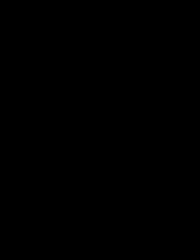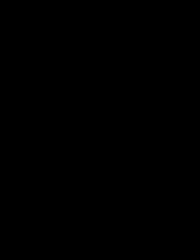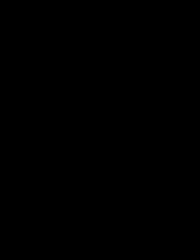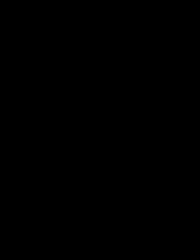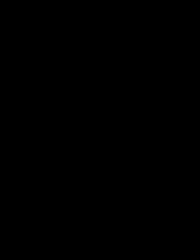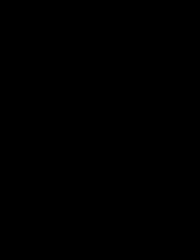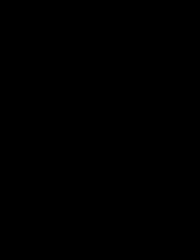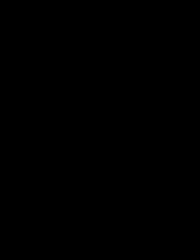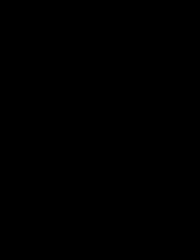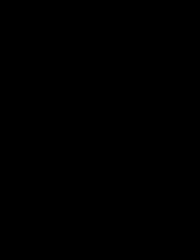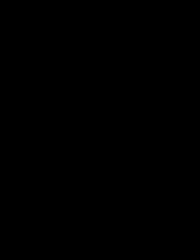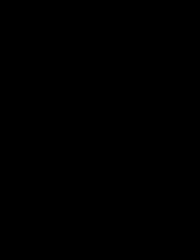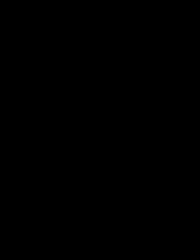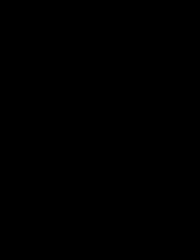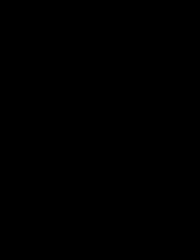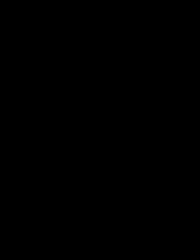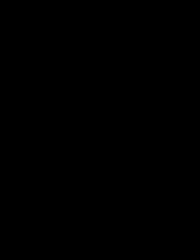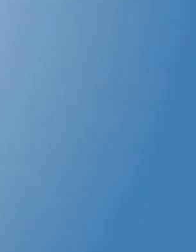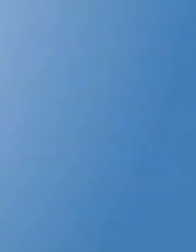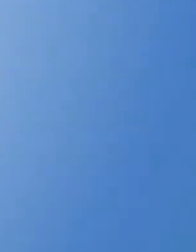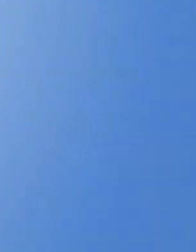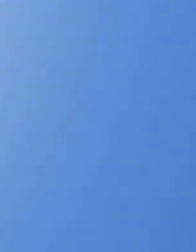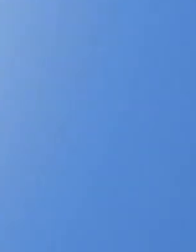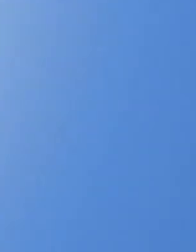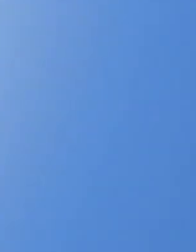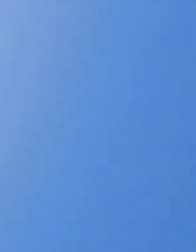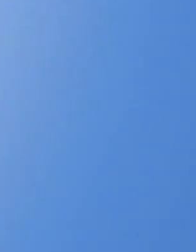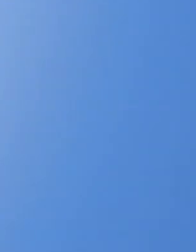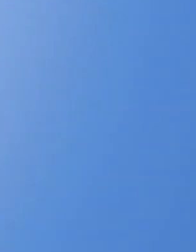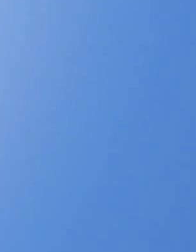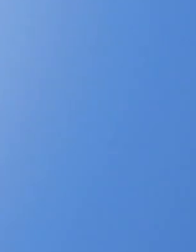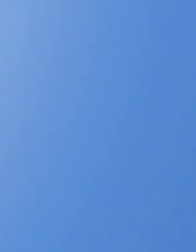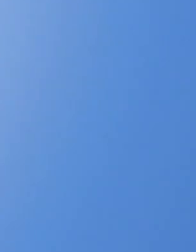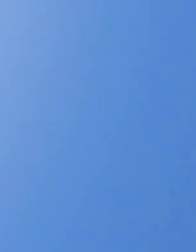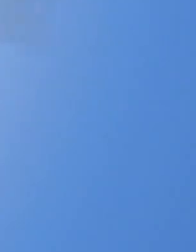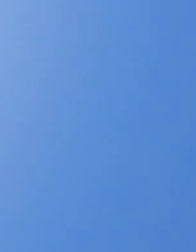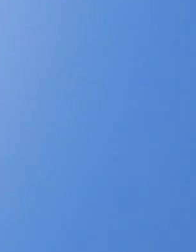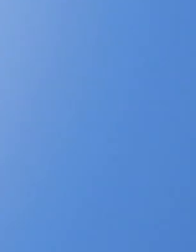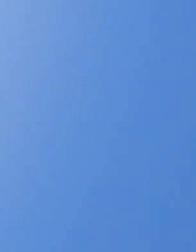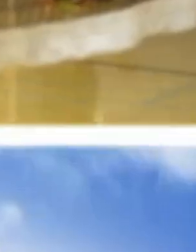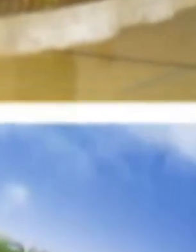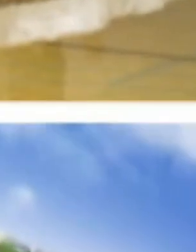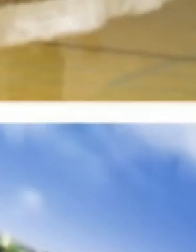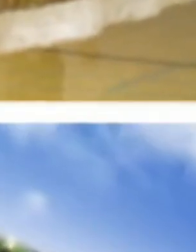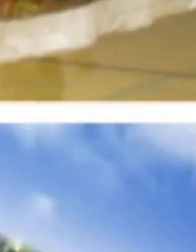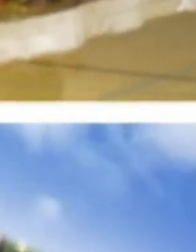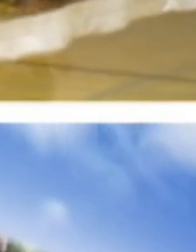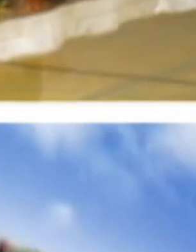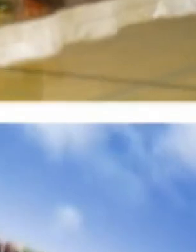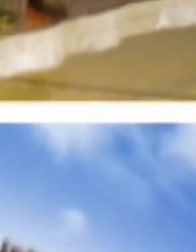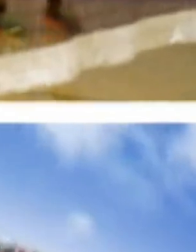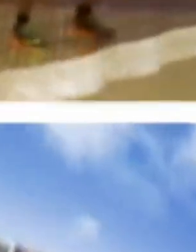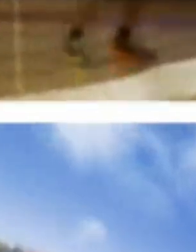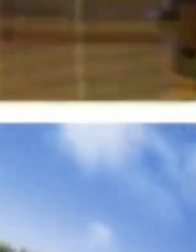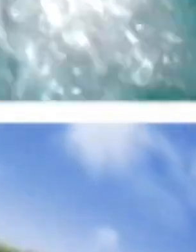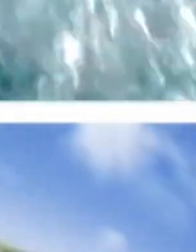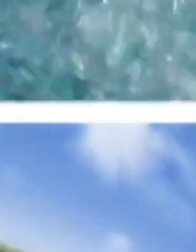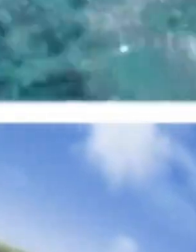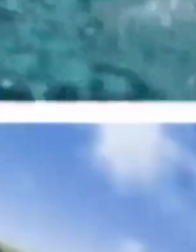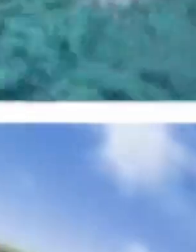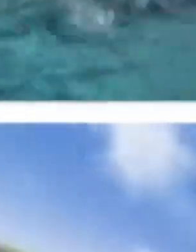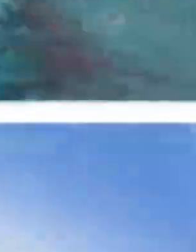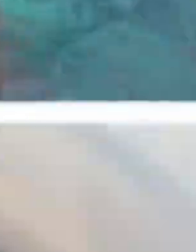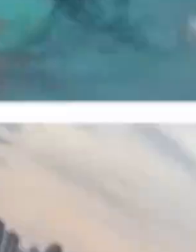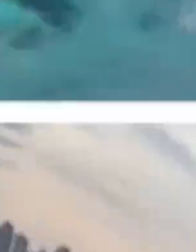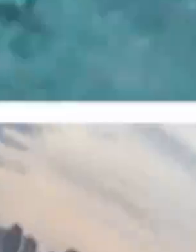Rica Televisión. Esta semana en Global 3000. En plena forma, el secreto